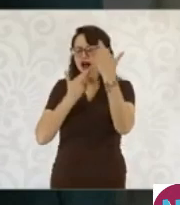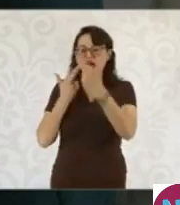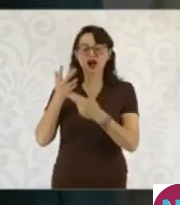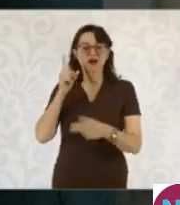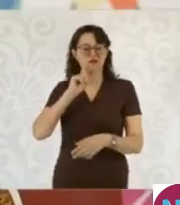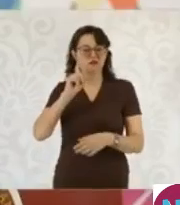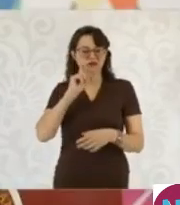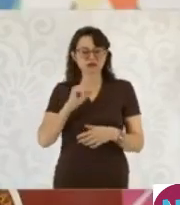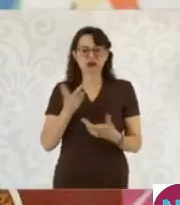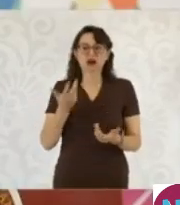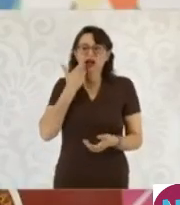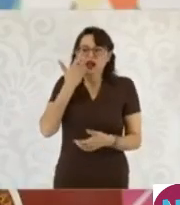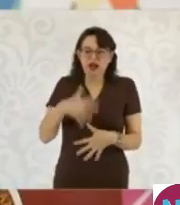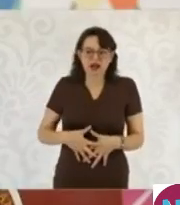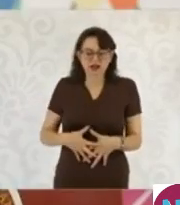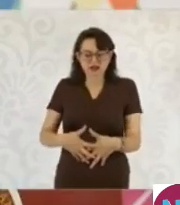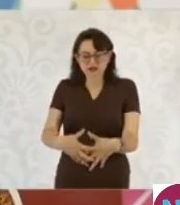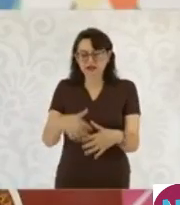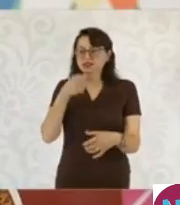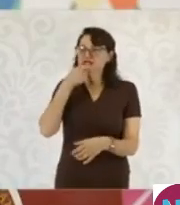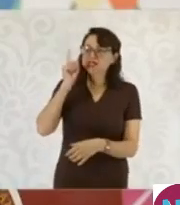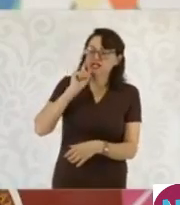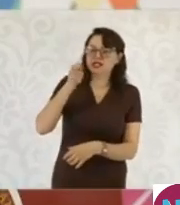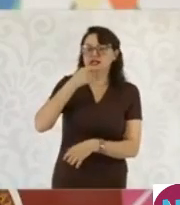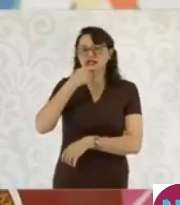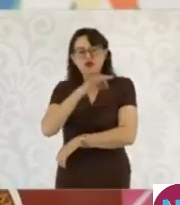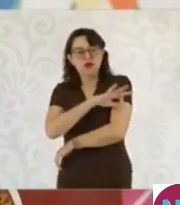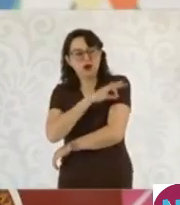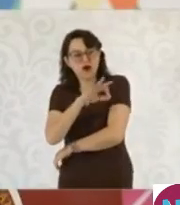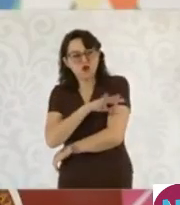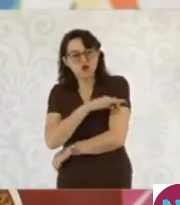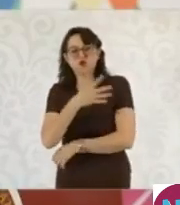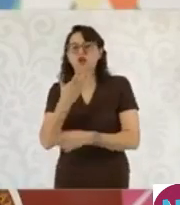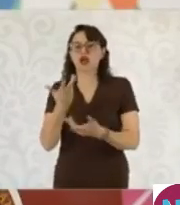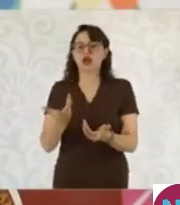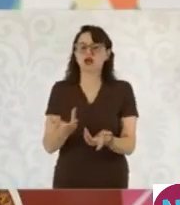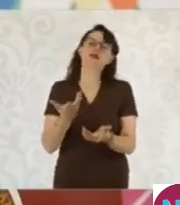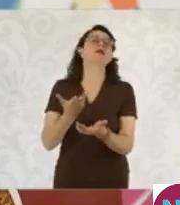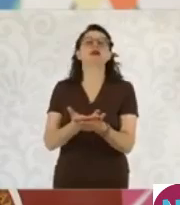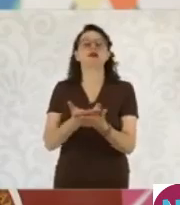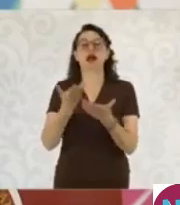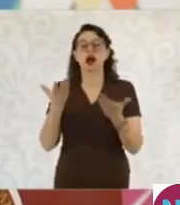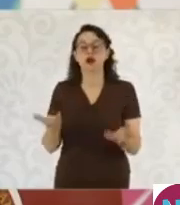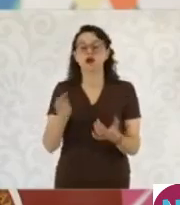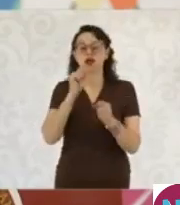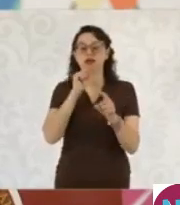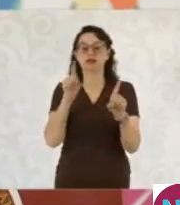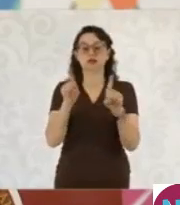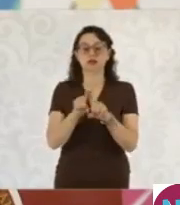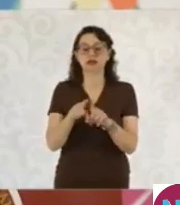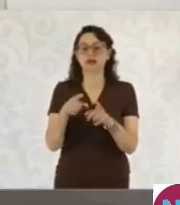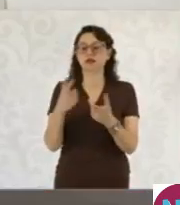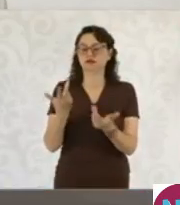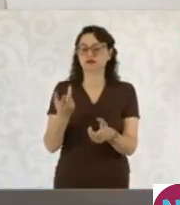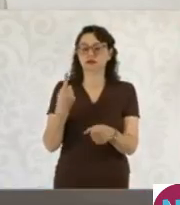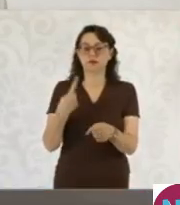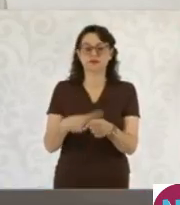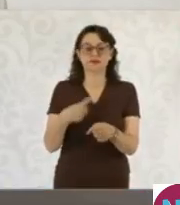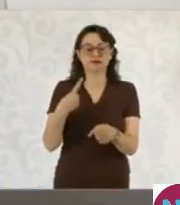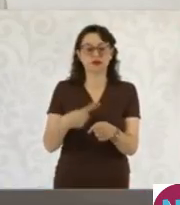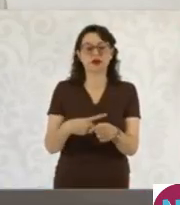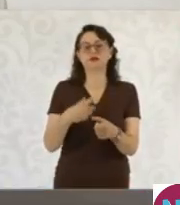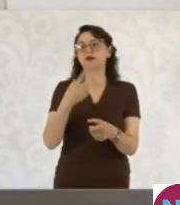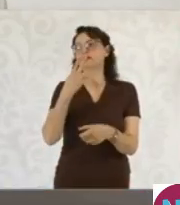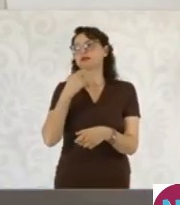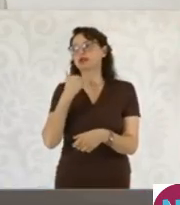niños para la cobertura de sus esquemas de vacunación y ahora con un énfasis muy importante en enfermedades